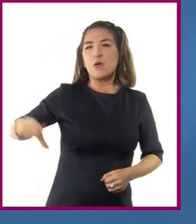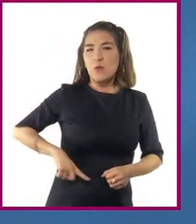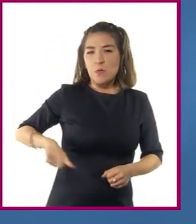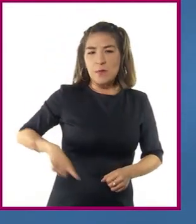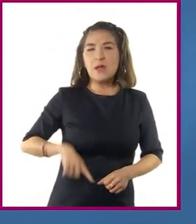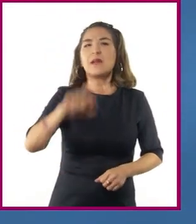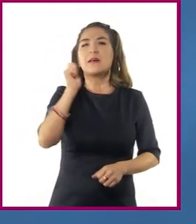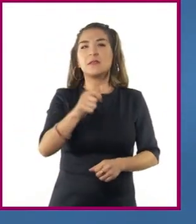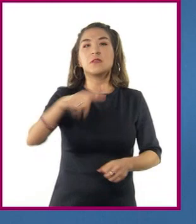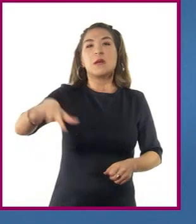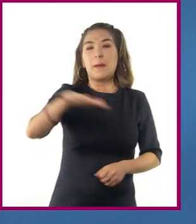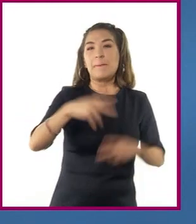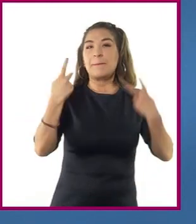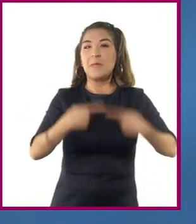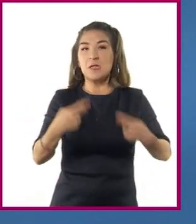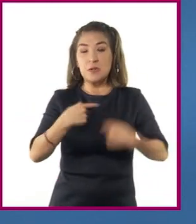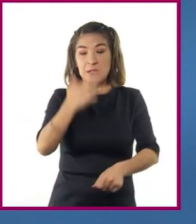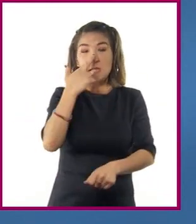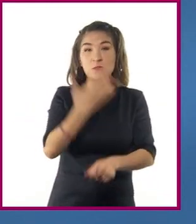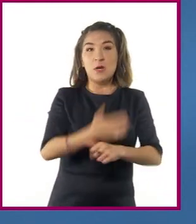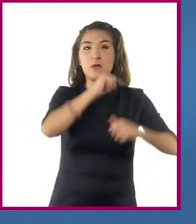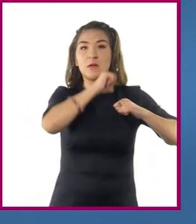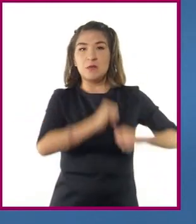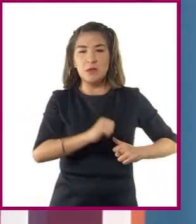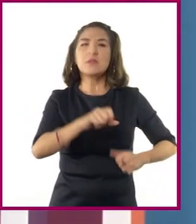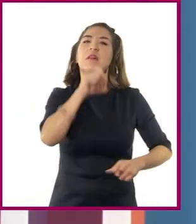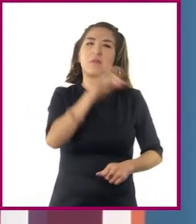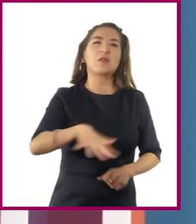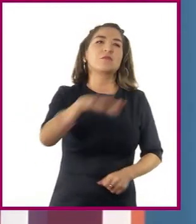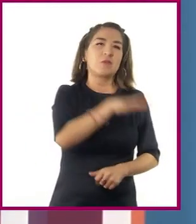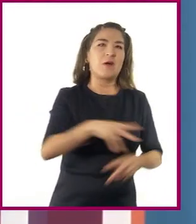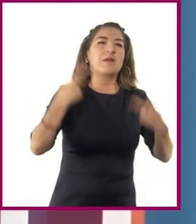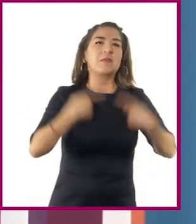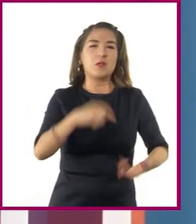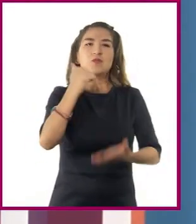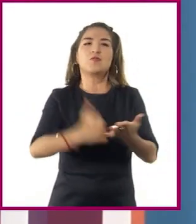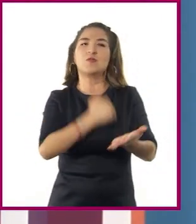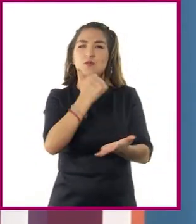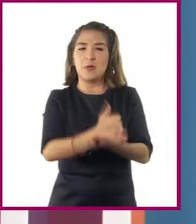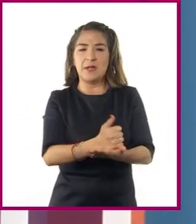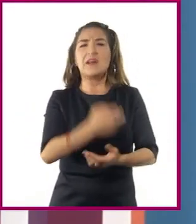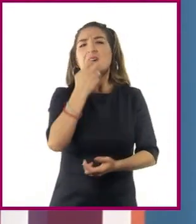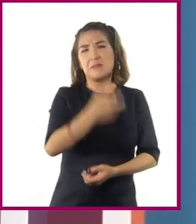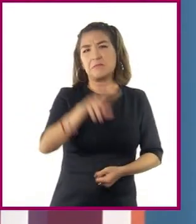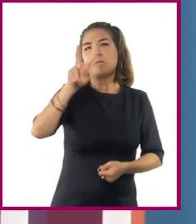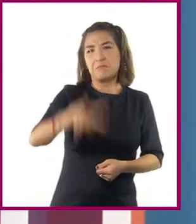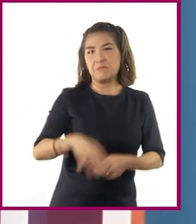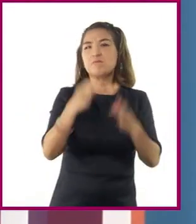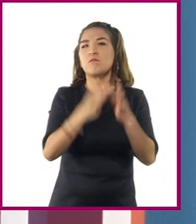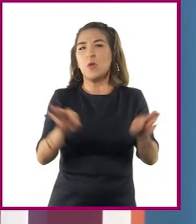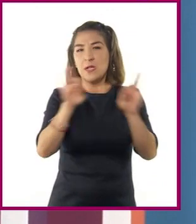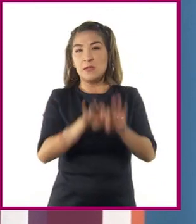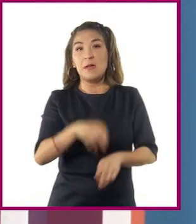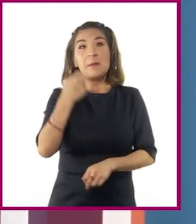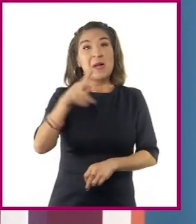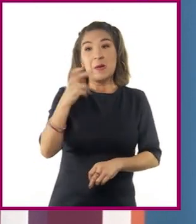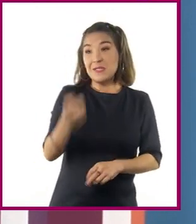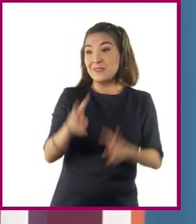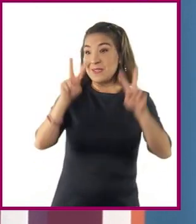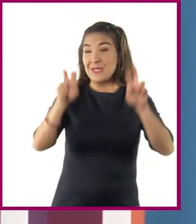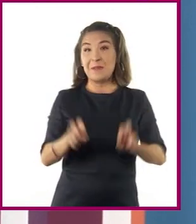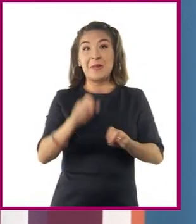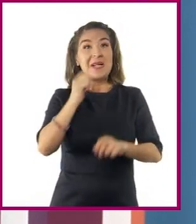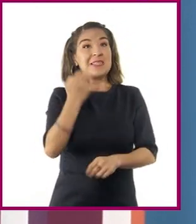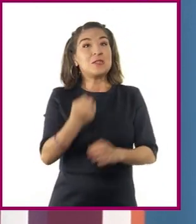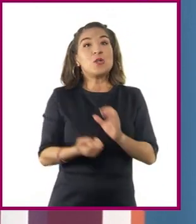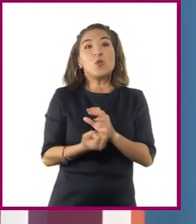atribuciones de las y los gobernantes y ciudadanía. En realidad, es relevante y además no es un tema nuevo. Este